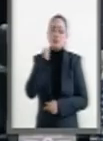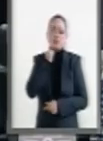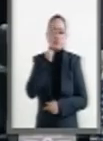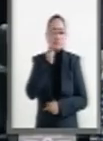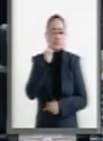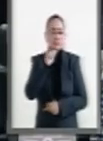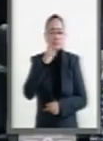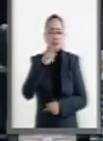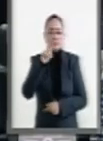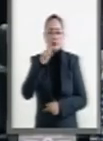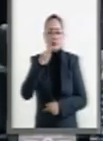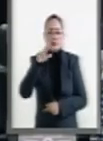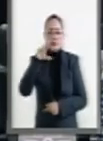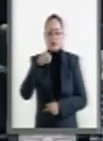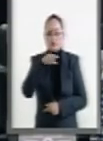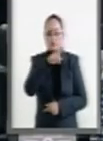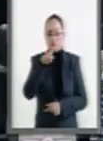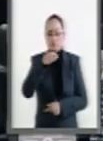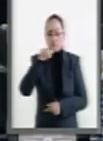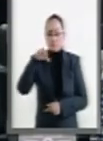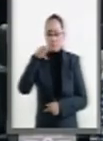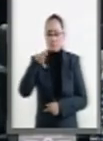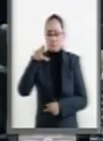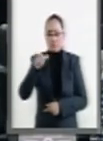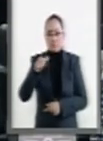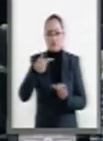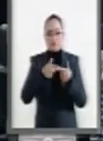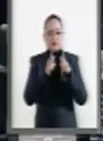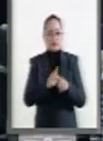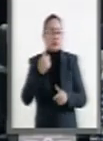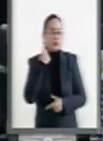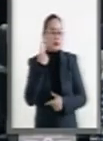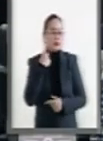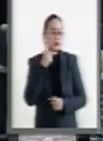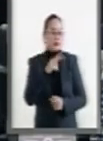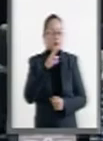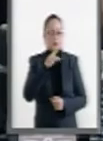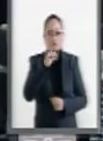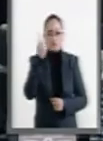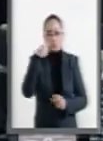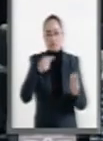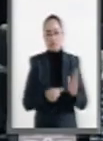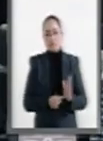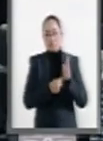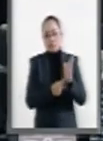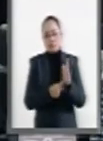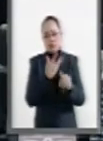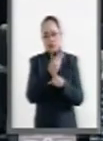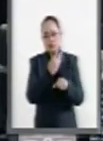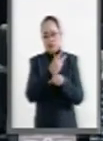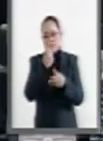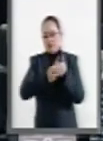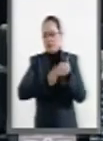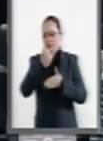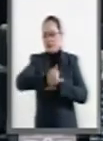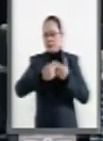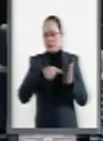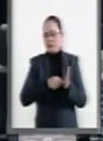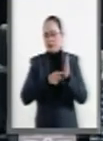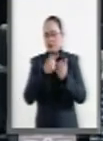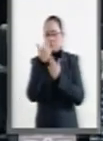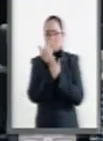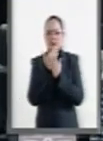senador Arturo Zamora Jiménez, del Grupo Parlamentario del Partido Revolucionario Institucional, para presentar un proyecto de decreto que reforma y adiciona